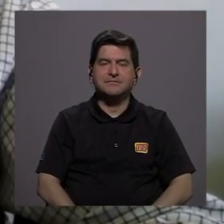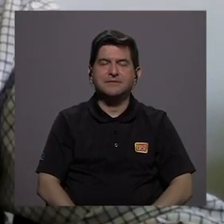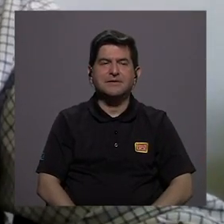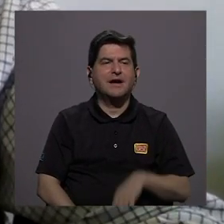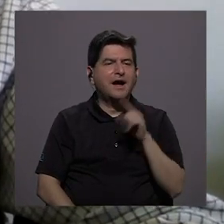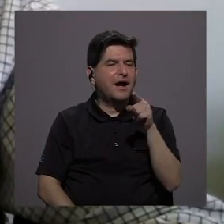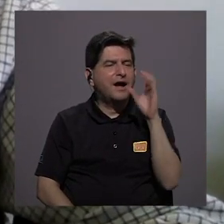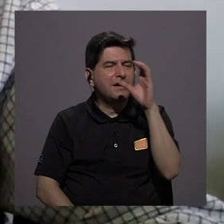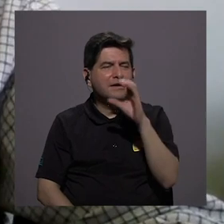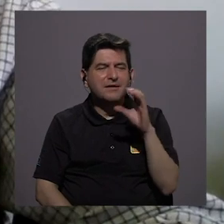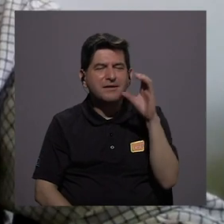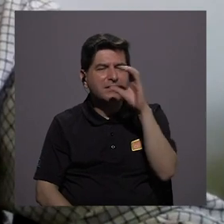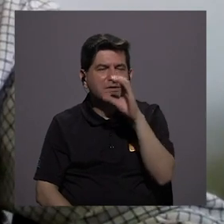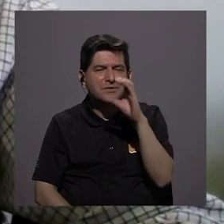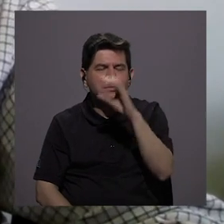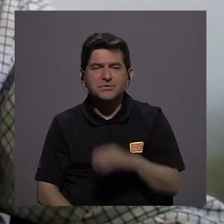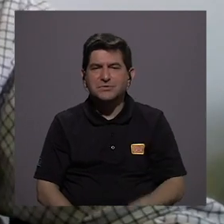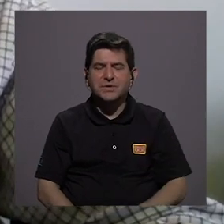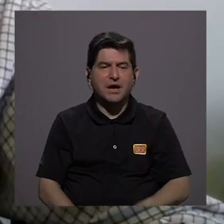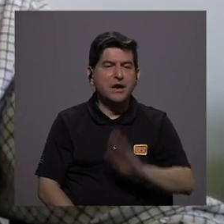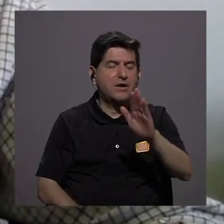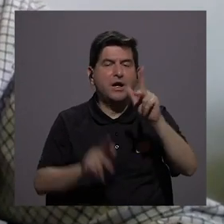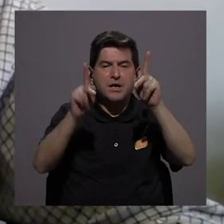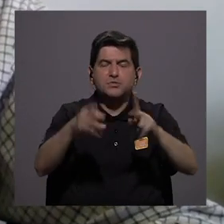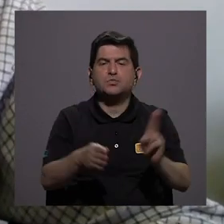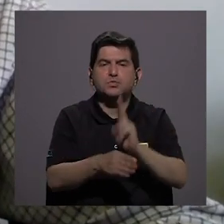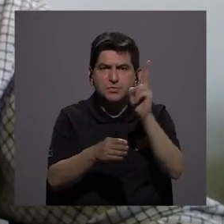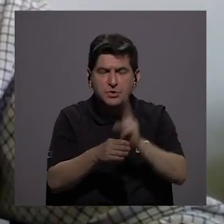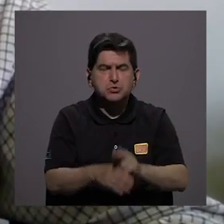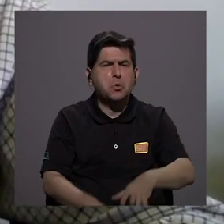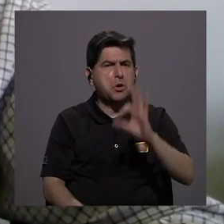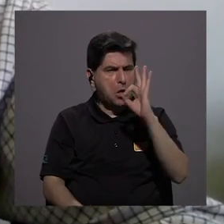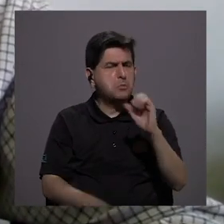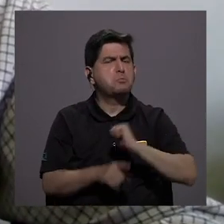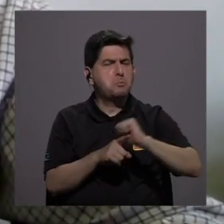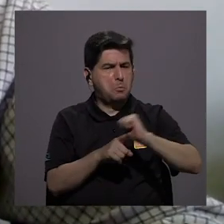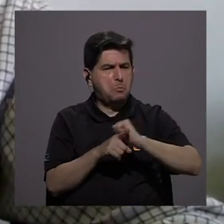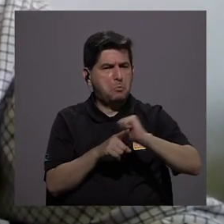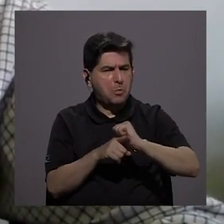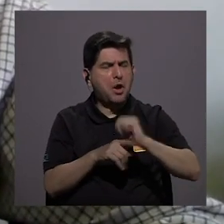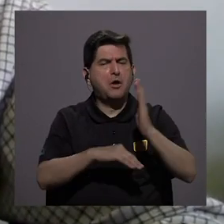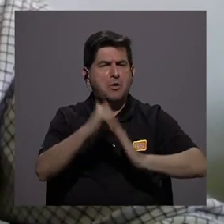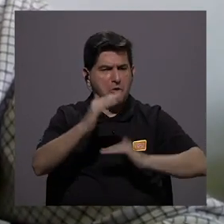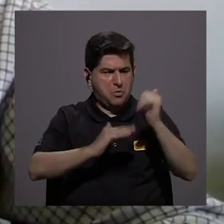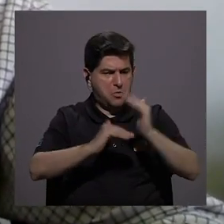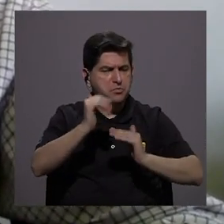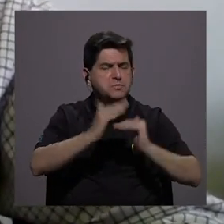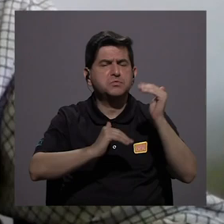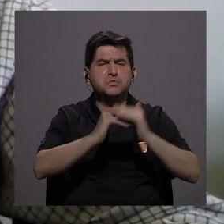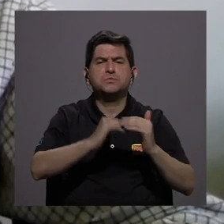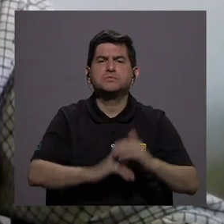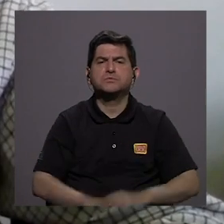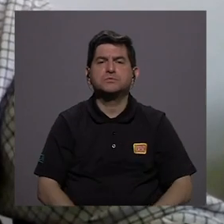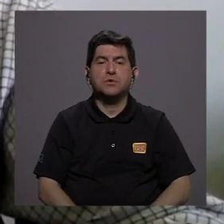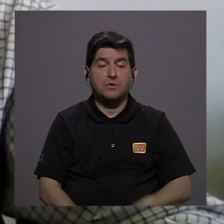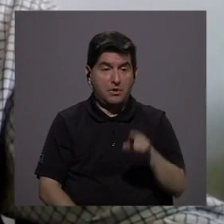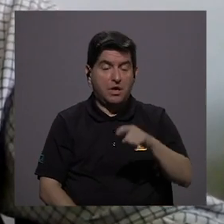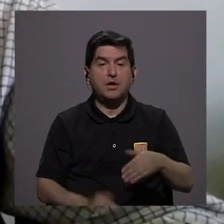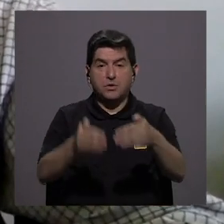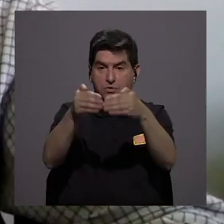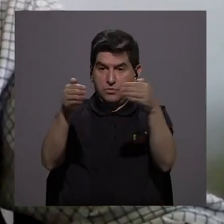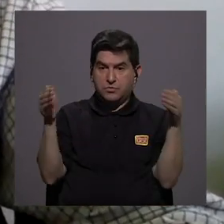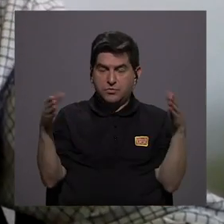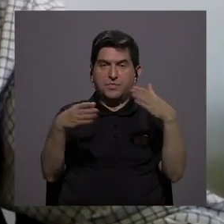le andamos buscando al ICE cómo emplear su gente que está muy bien capacitada en la parte de construcción, porque hacía